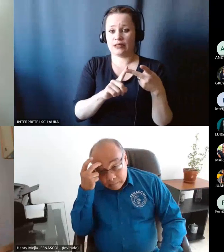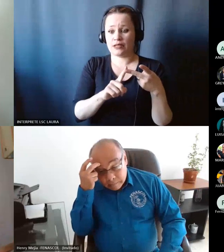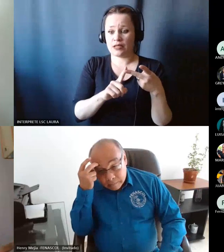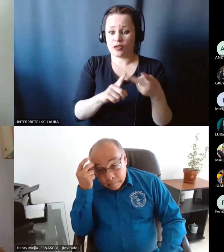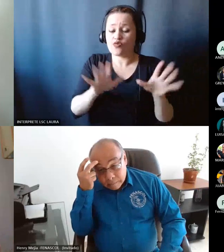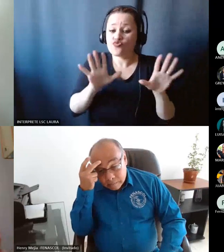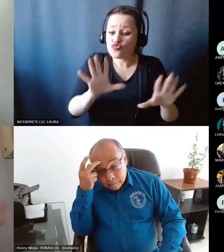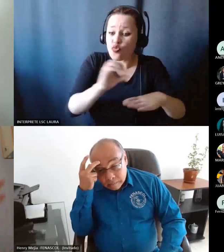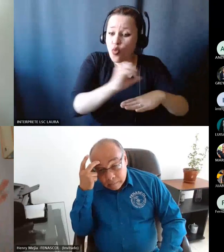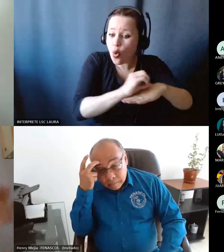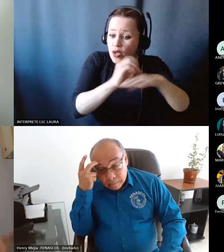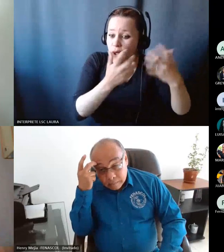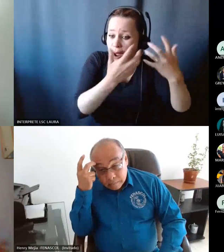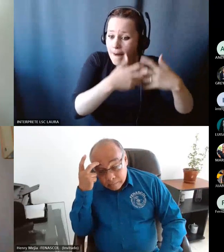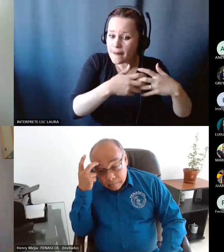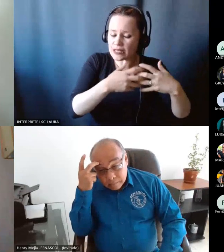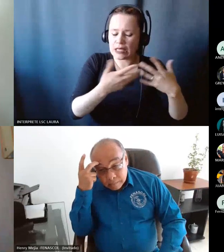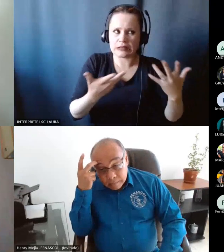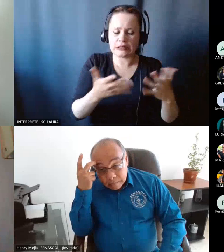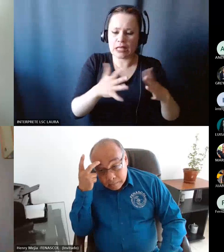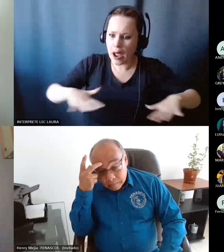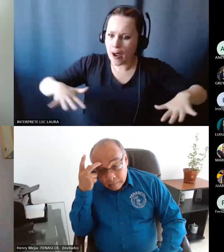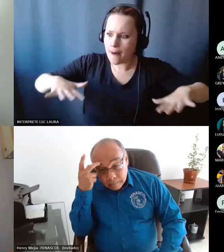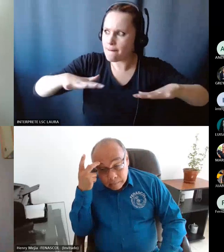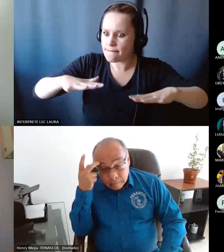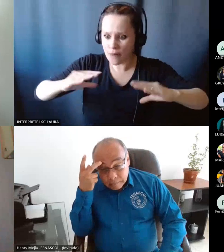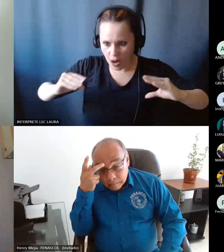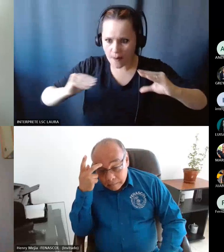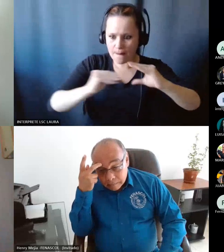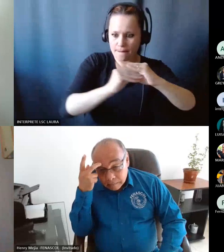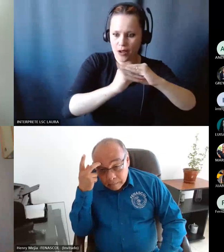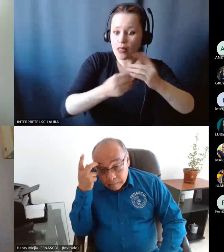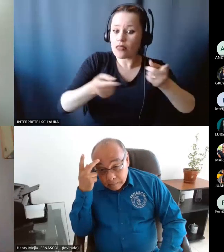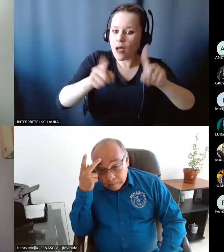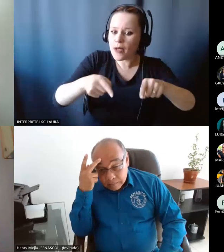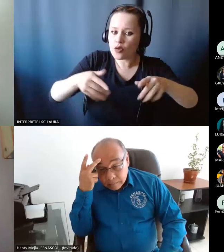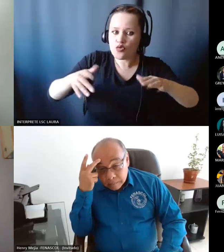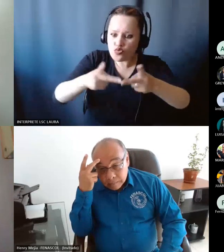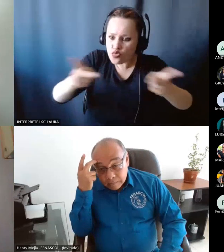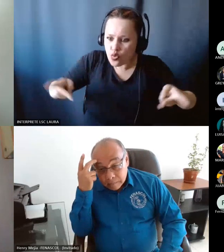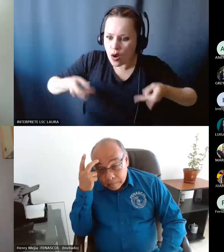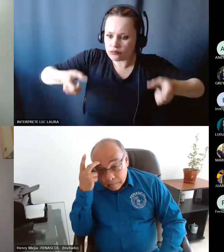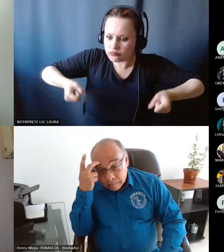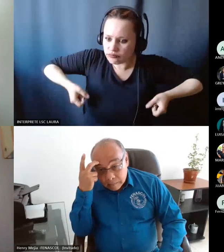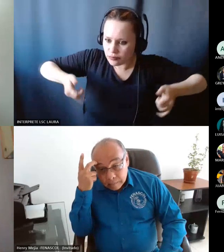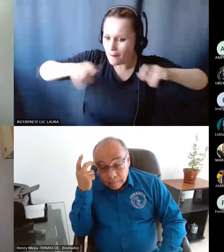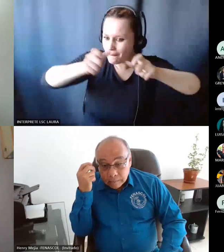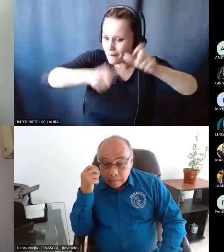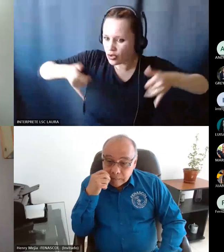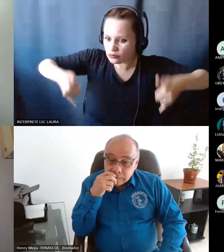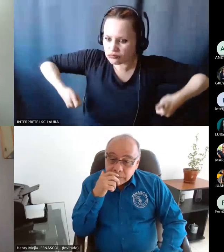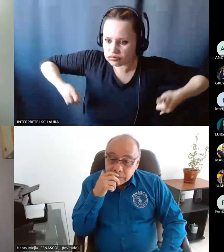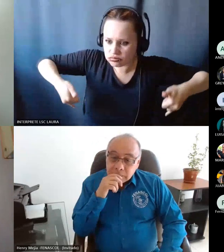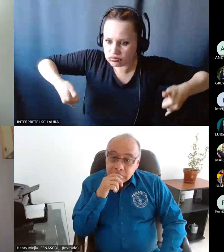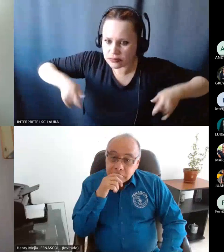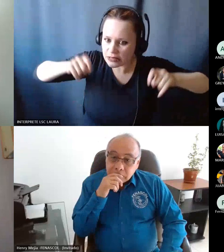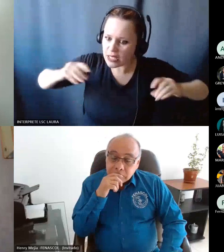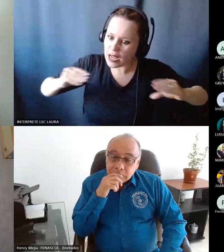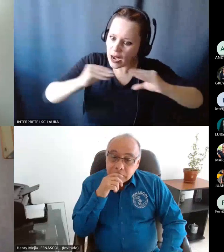la organización a los escenarios para personas por ejemplo con silla de ruedas eso también es un aprendizaje desde las áreas de